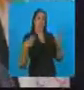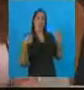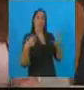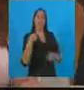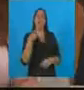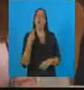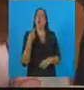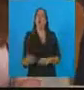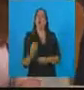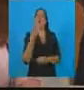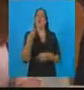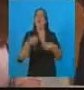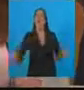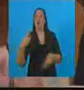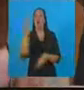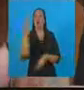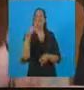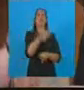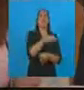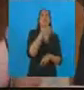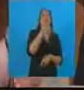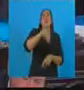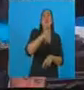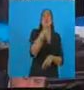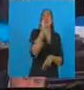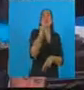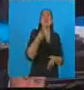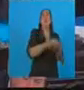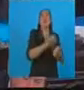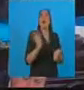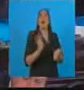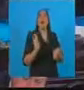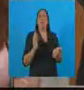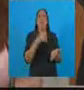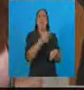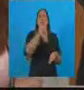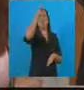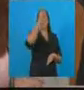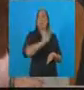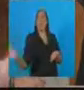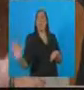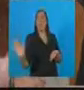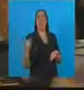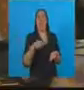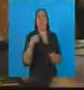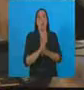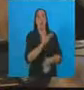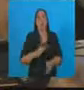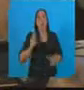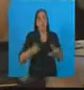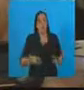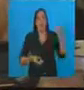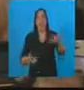ustedes puedan gastar 6,25 pesos sin ningún tipo de interés en 12 cuotas. Es bueno saberlo también. Más de 100.000